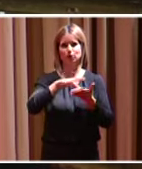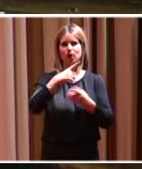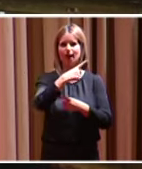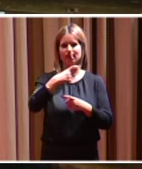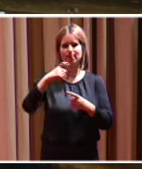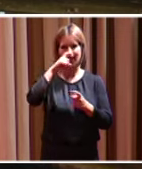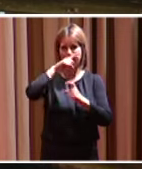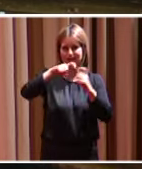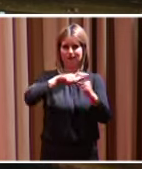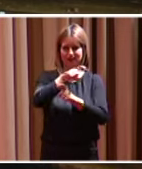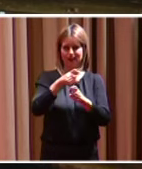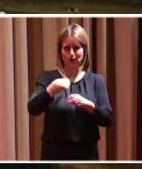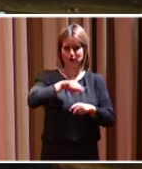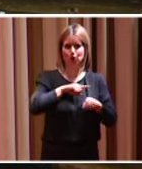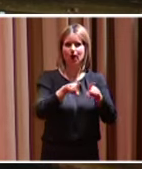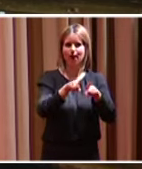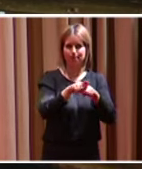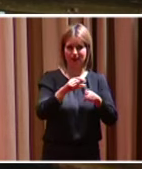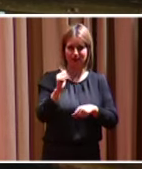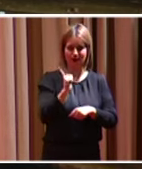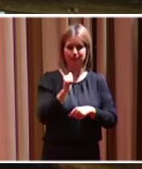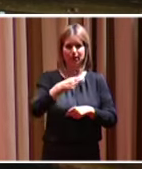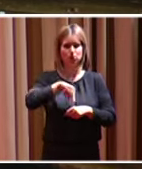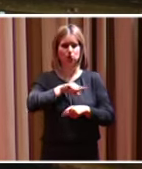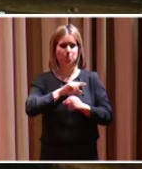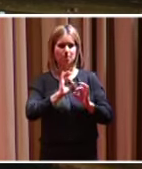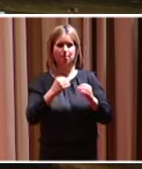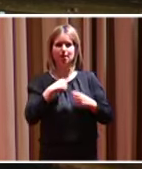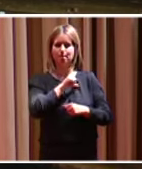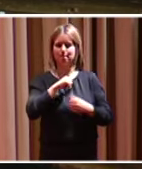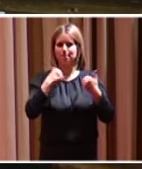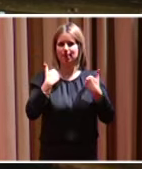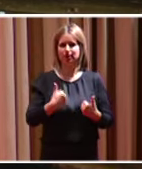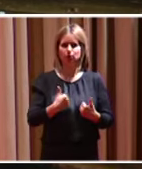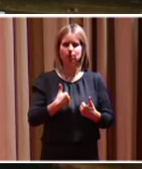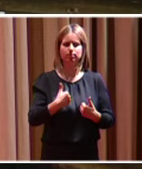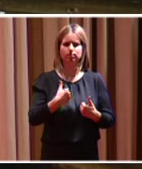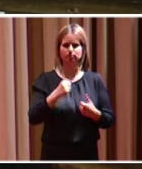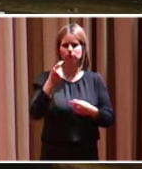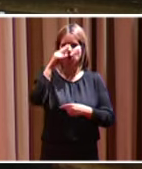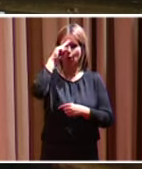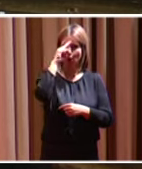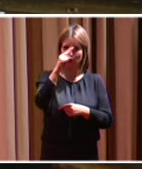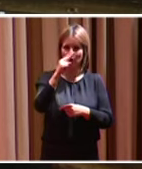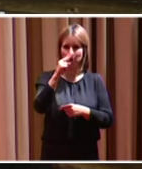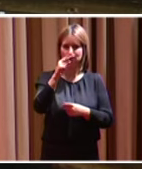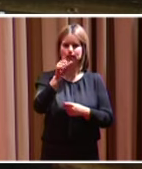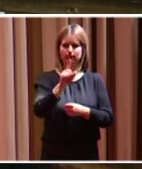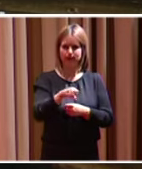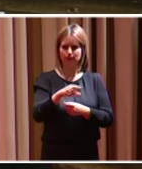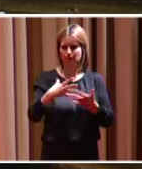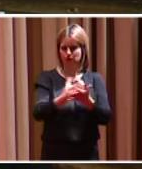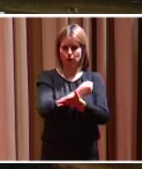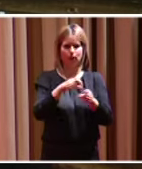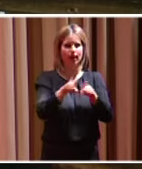de la refundación de la Hermandad. Para nosotros y para mí en particular, es un gran honor y